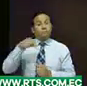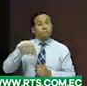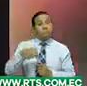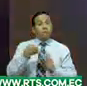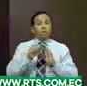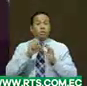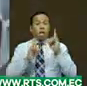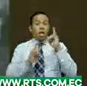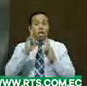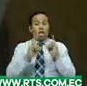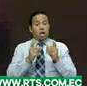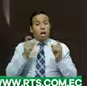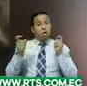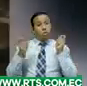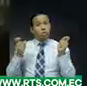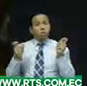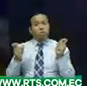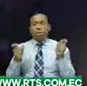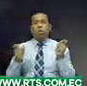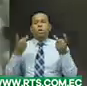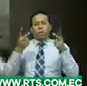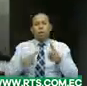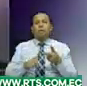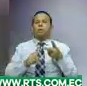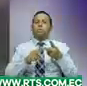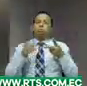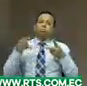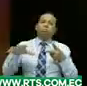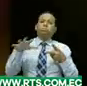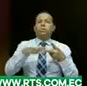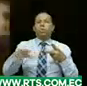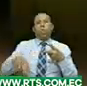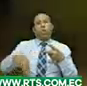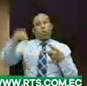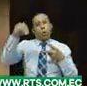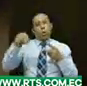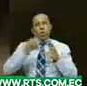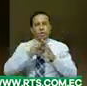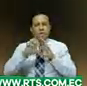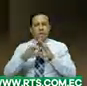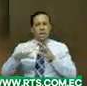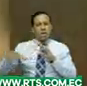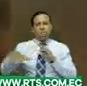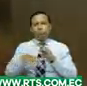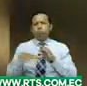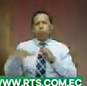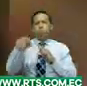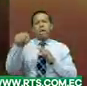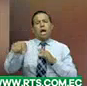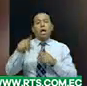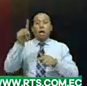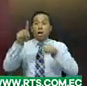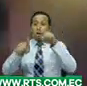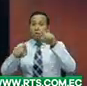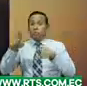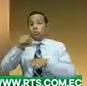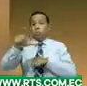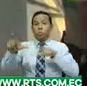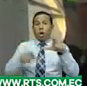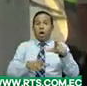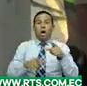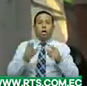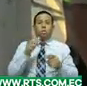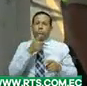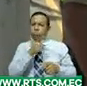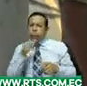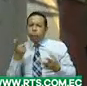los operativos se extendieron en los balnearios de la zona norte de la península, donde algunos locales también fueron clausurados. Ha habido